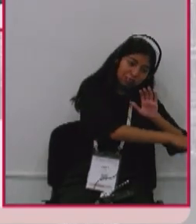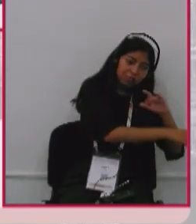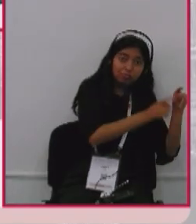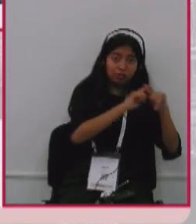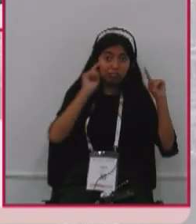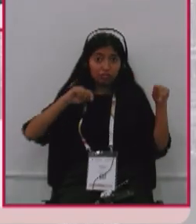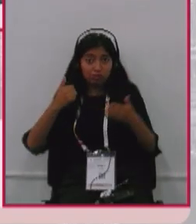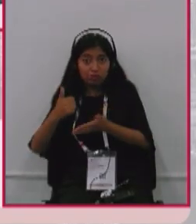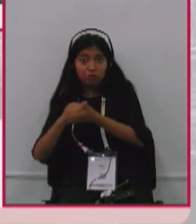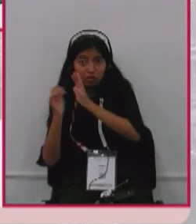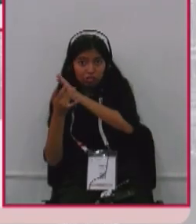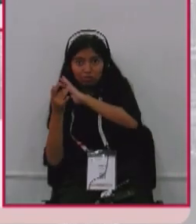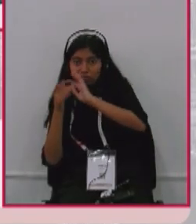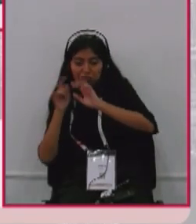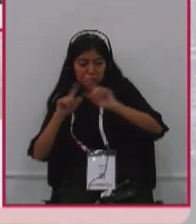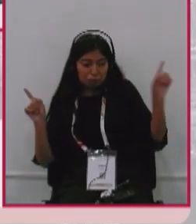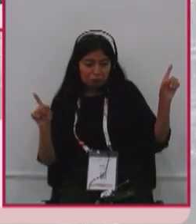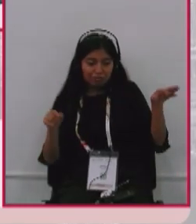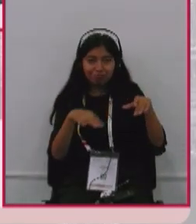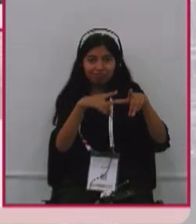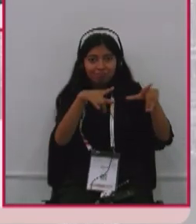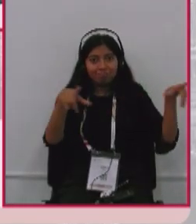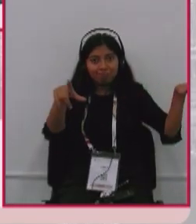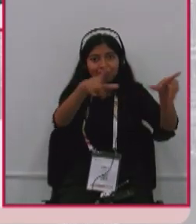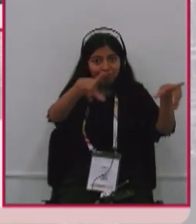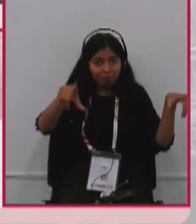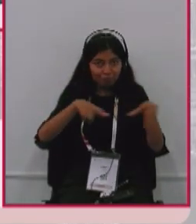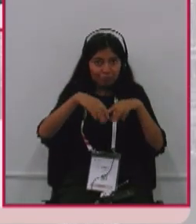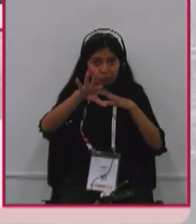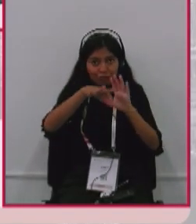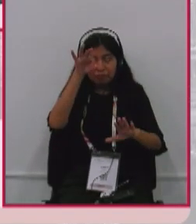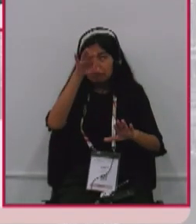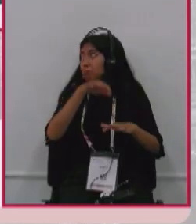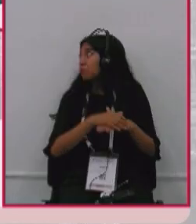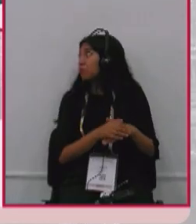caso no, podemos ser focalizados.